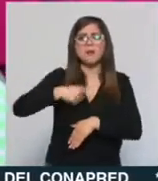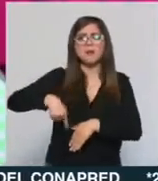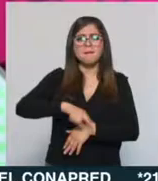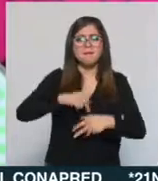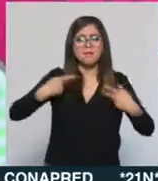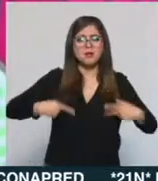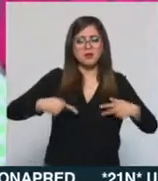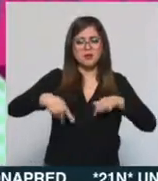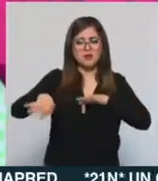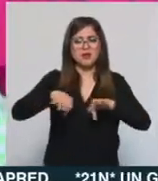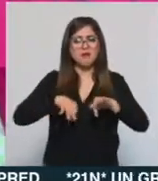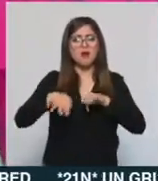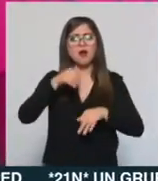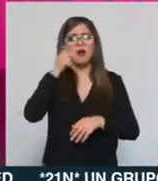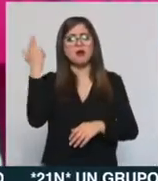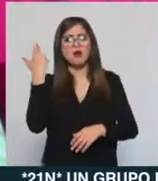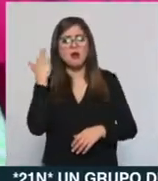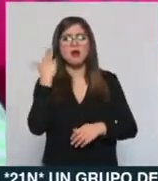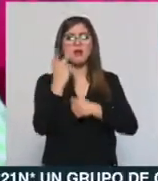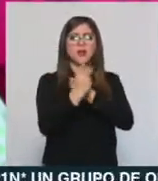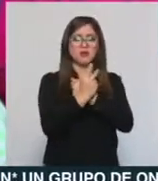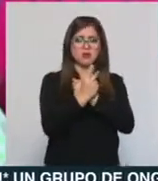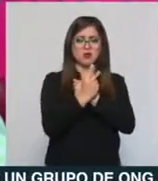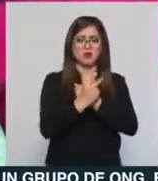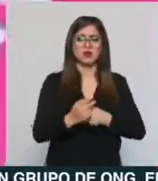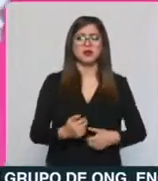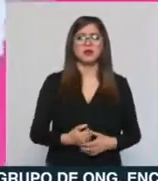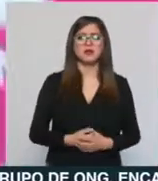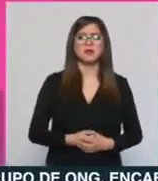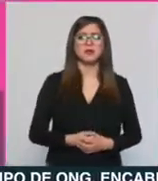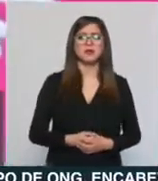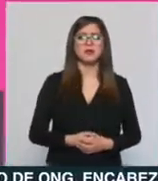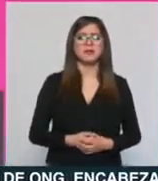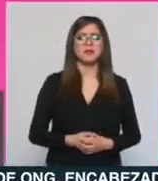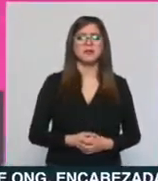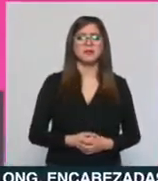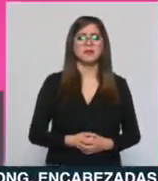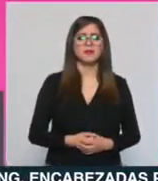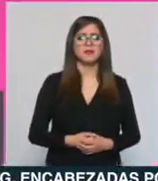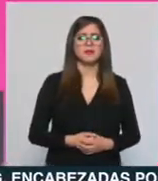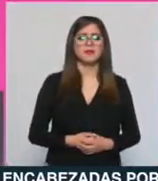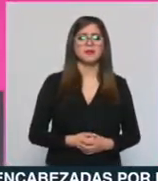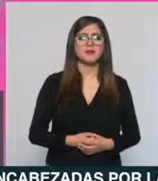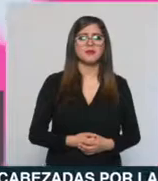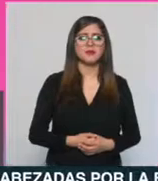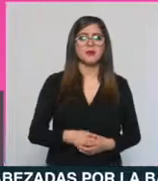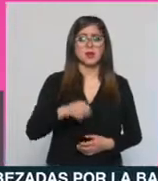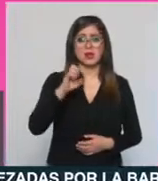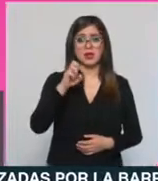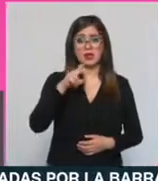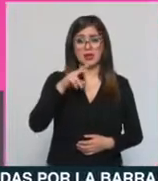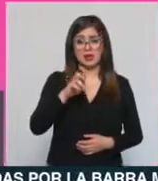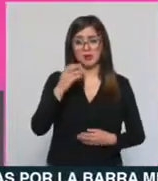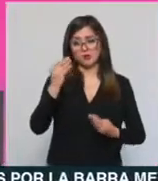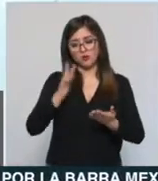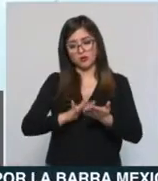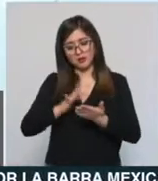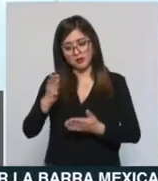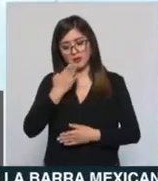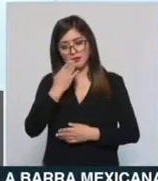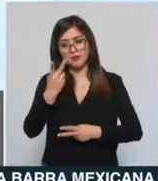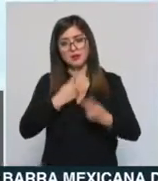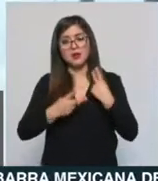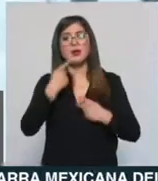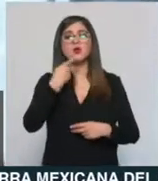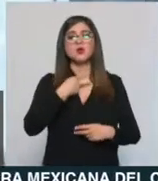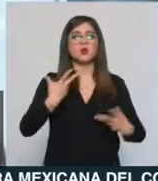comunicación. Enrique, muchas gracias. Nada más me gustaría aclarar, sí he colaborado con periodistas de a pie, son mis